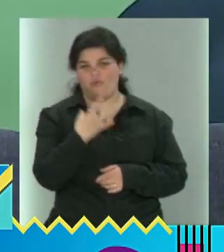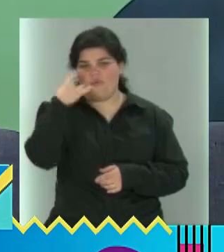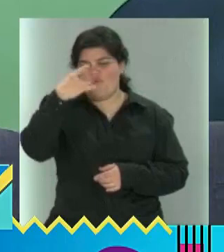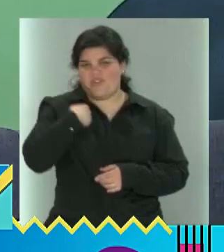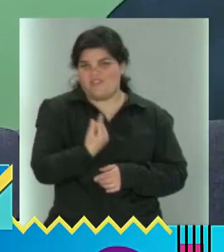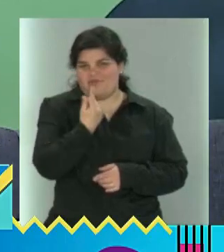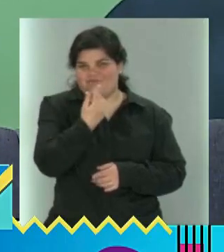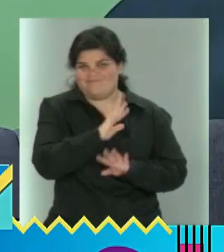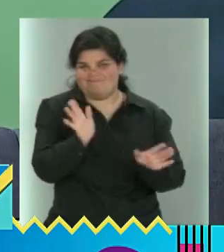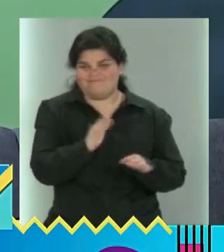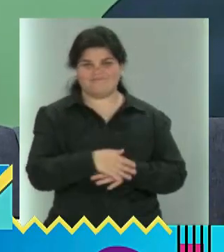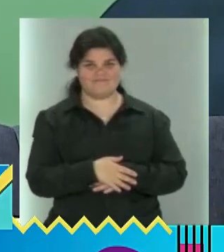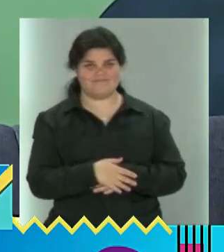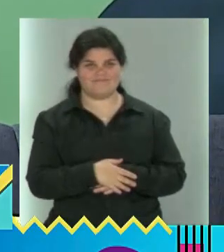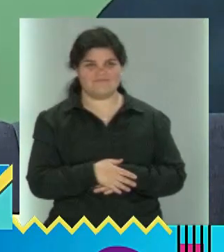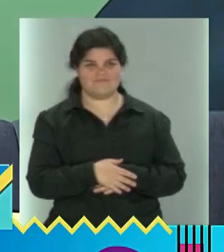vamos a mostrar